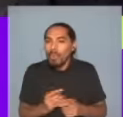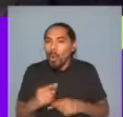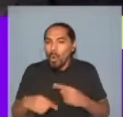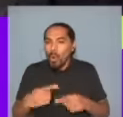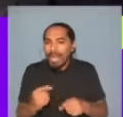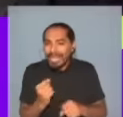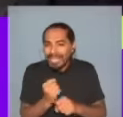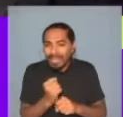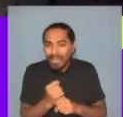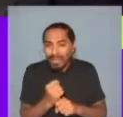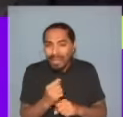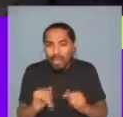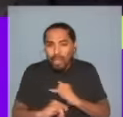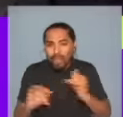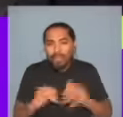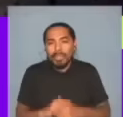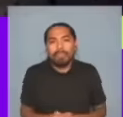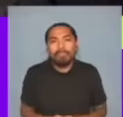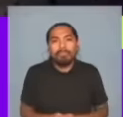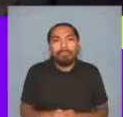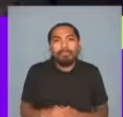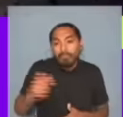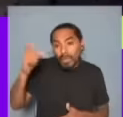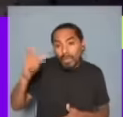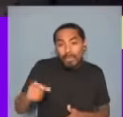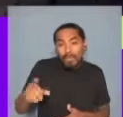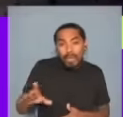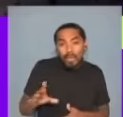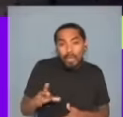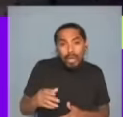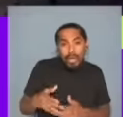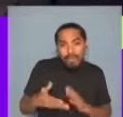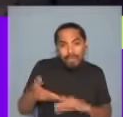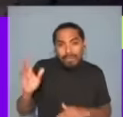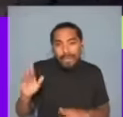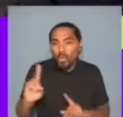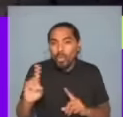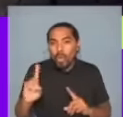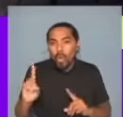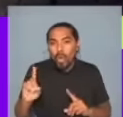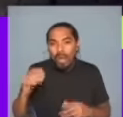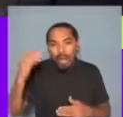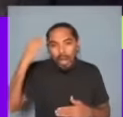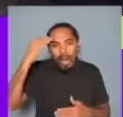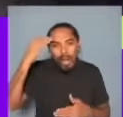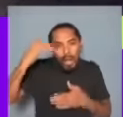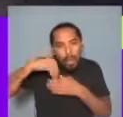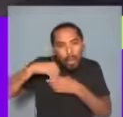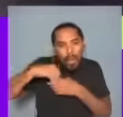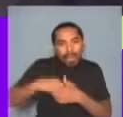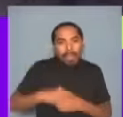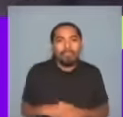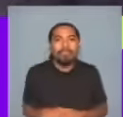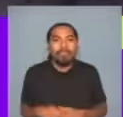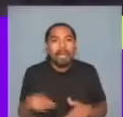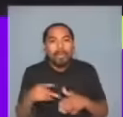va a quien no se olvida, ¿no? Dicen así, y acá no lo vamos a olvidar jamás. Se fue el más grande. Pausa, ya volvemos.